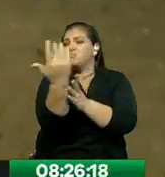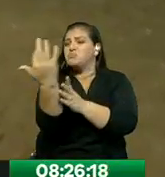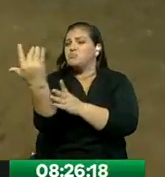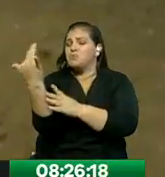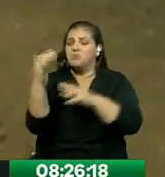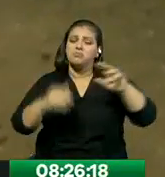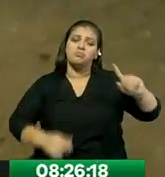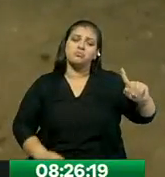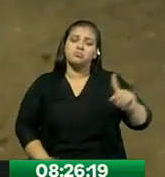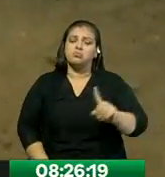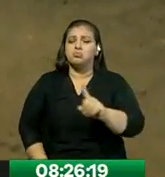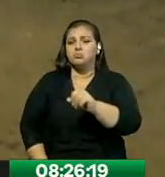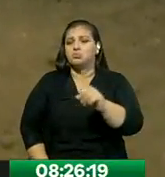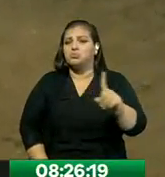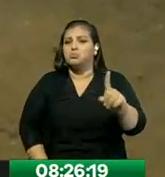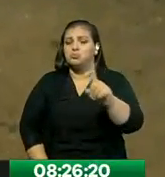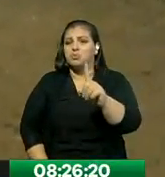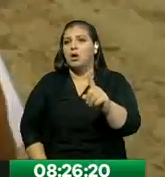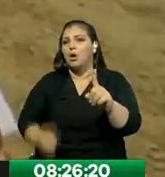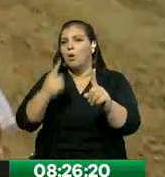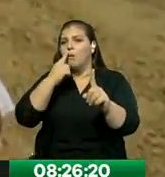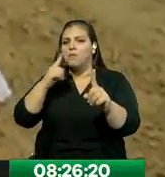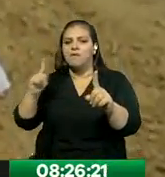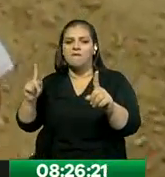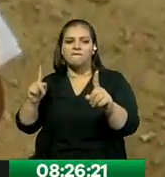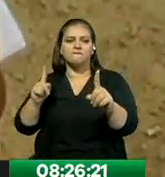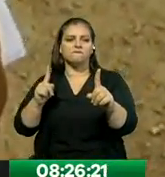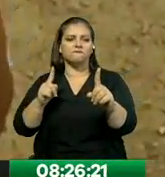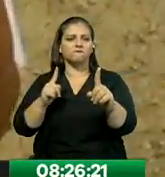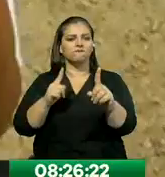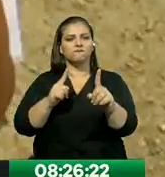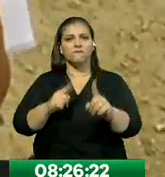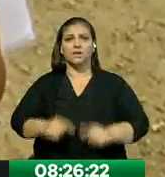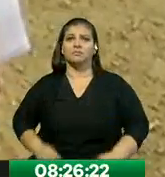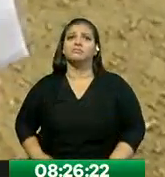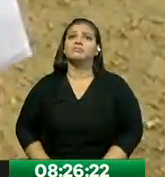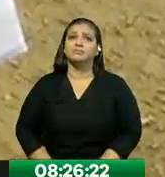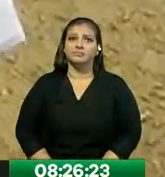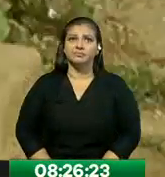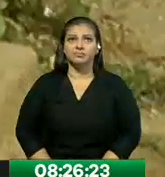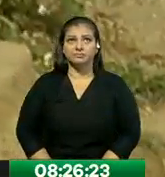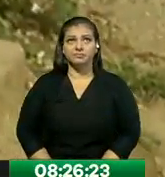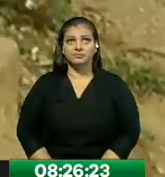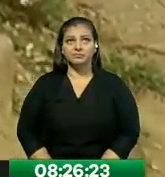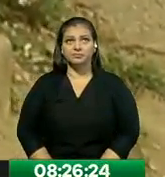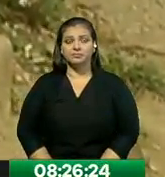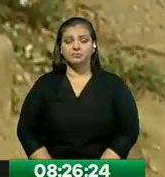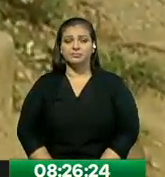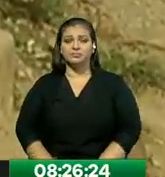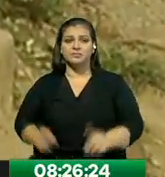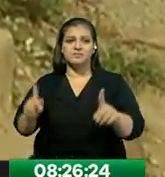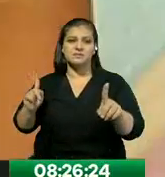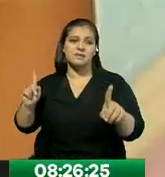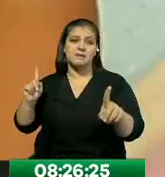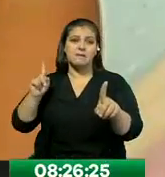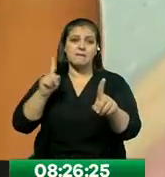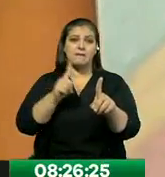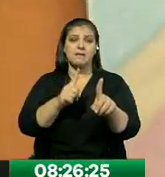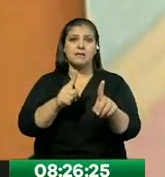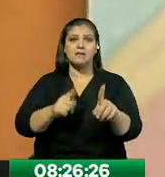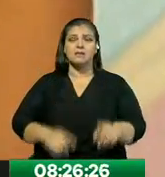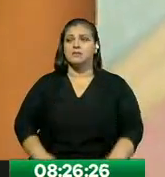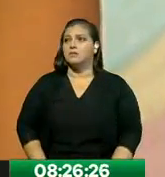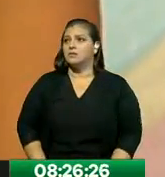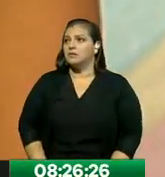nunca le prestó atención. Lamentablemente, la madrugada de este sábado, él se acercó para agredirla. Se paró ahí y